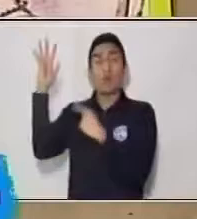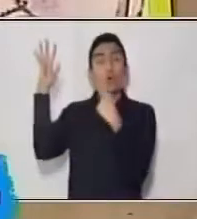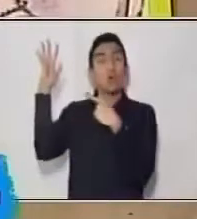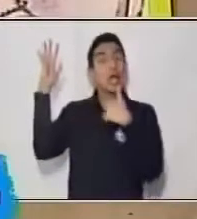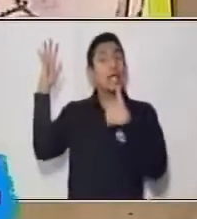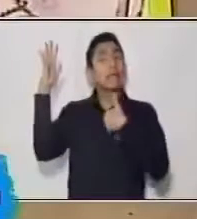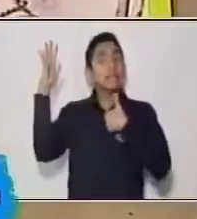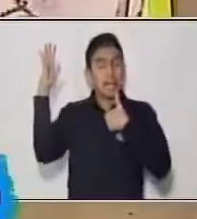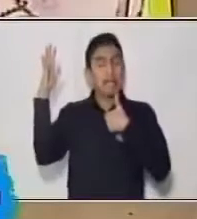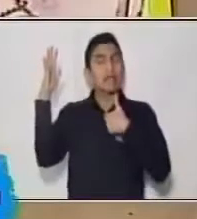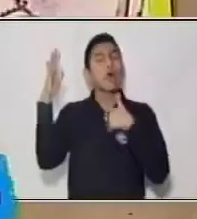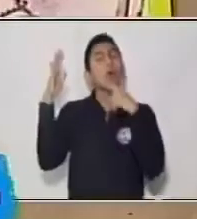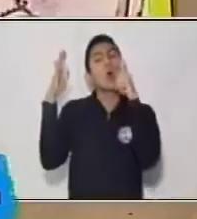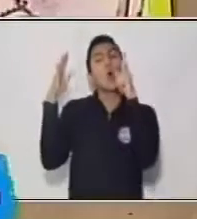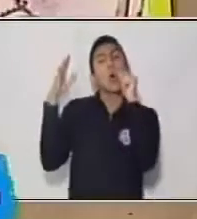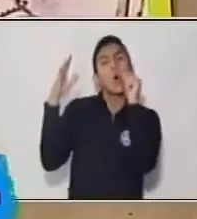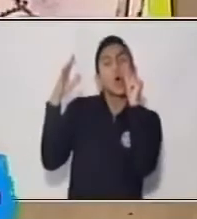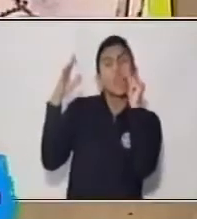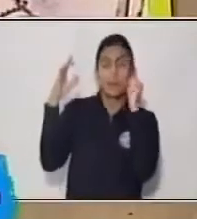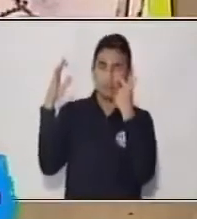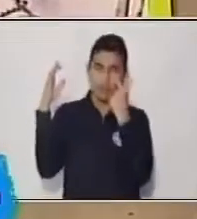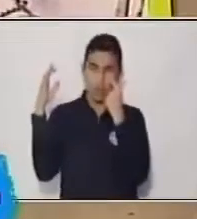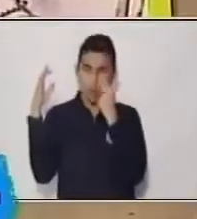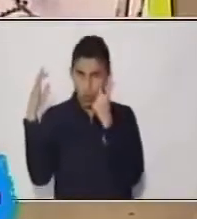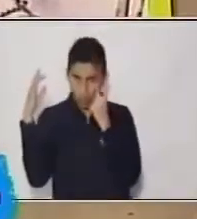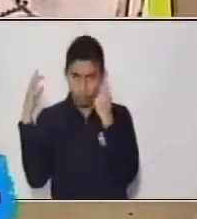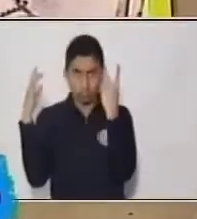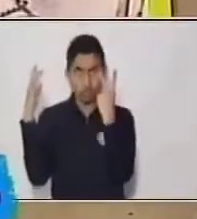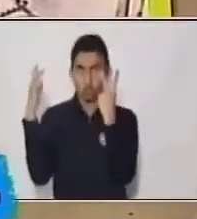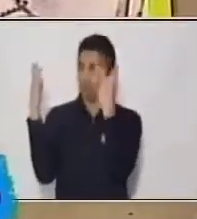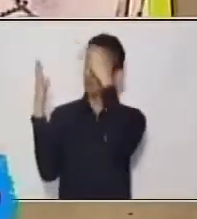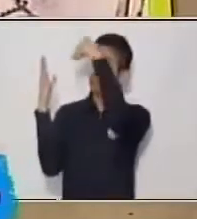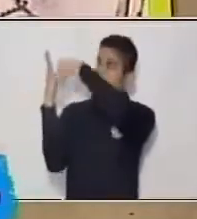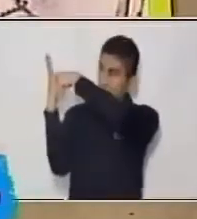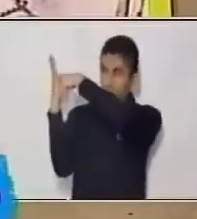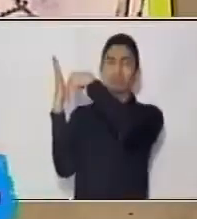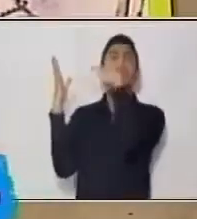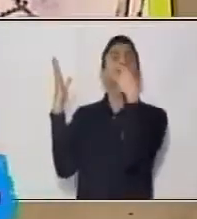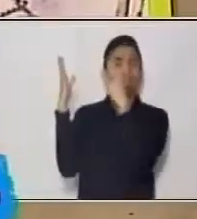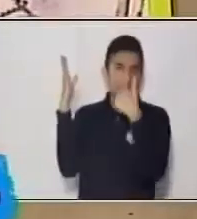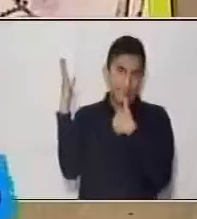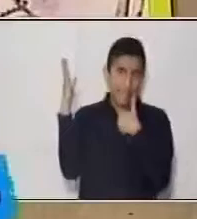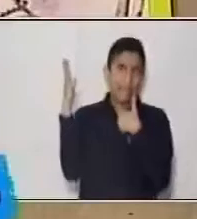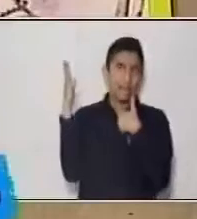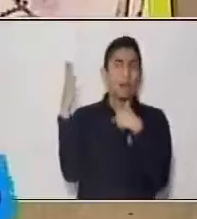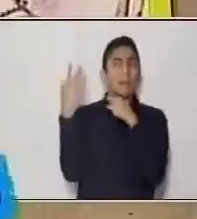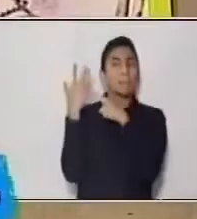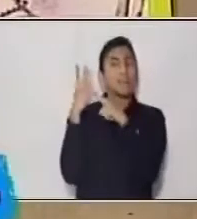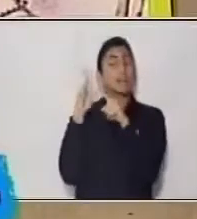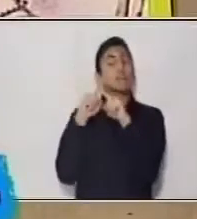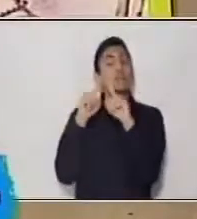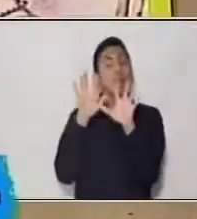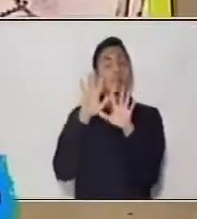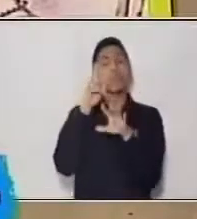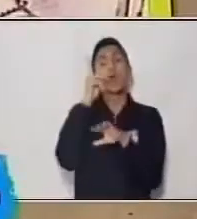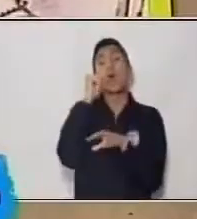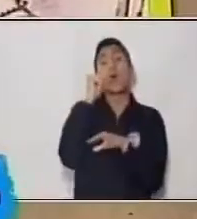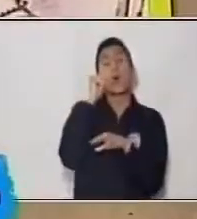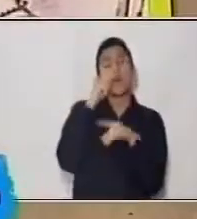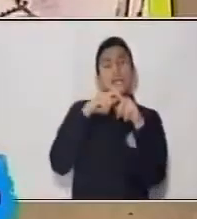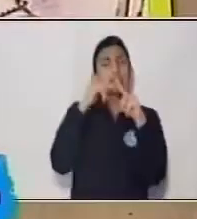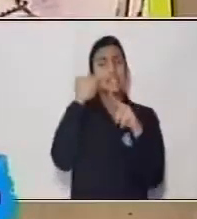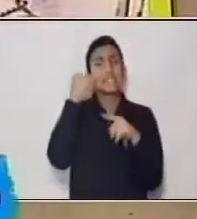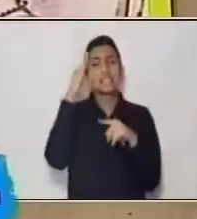de Ixbalanqué, que eran dos personajes del Popol Vuh que hacían muchas travesuras y que los señores de Xibalbá